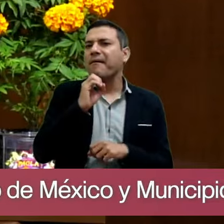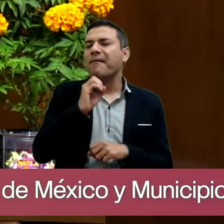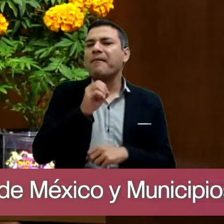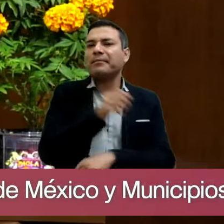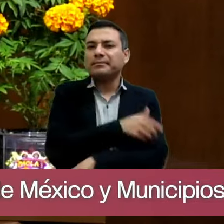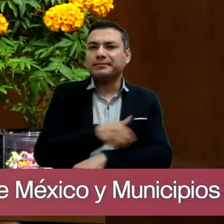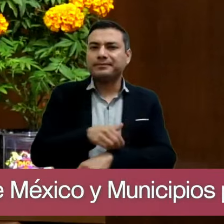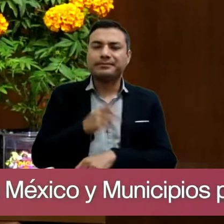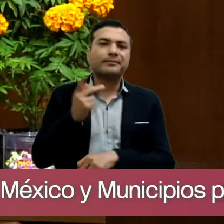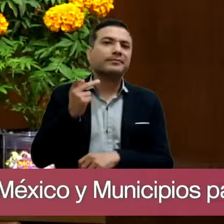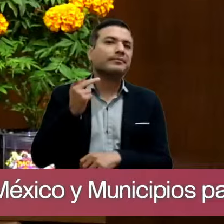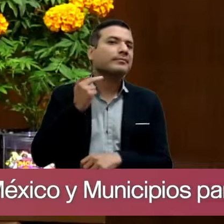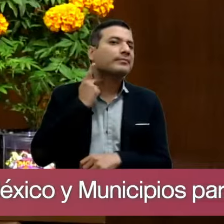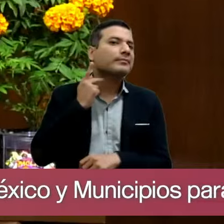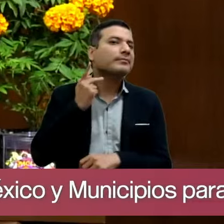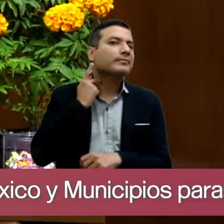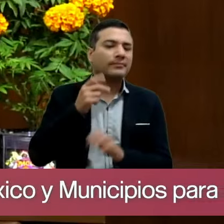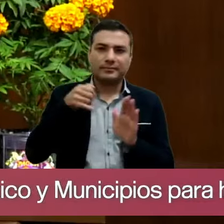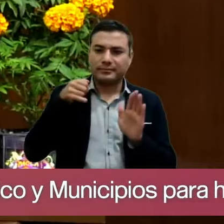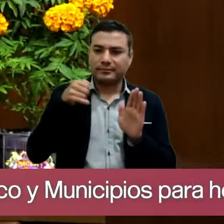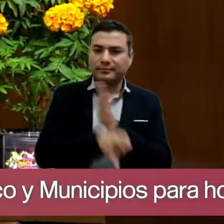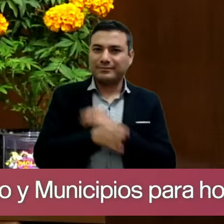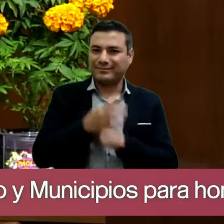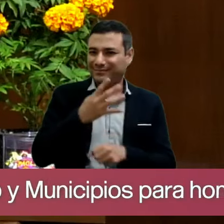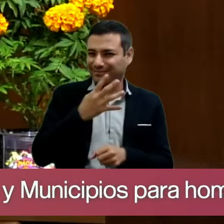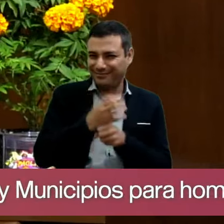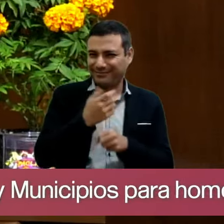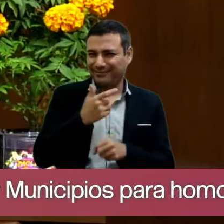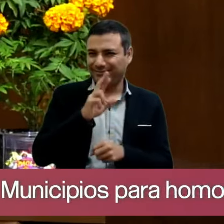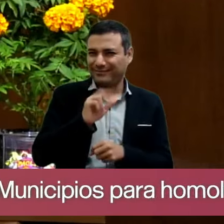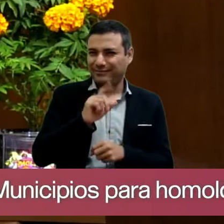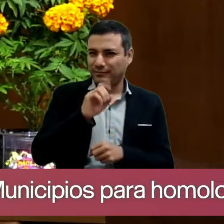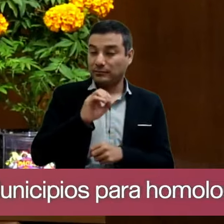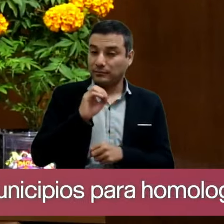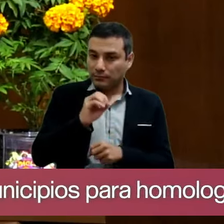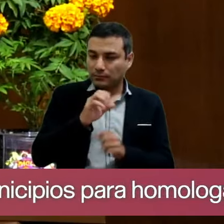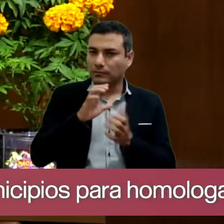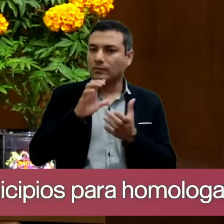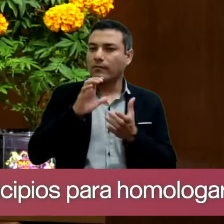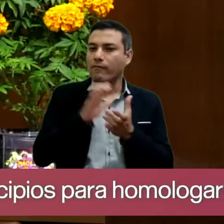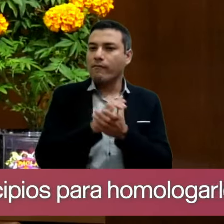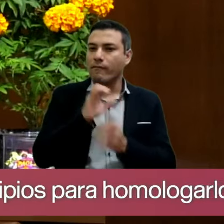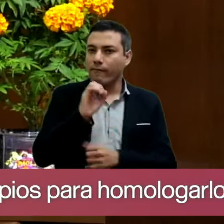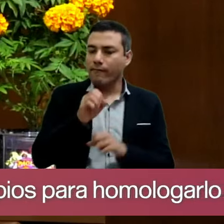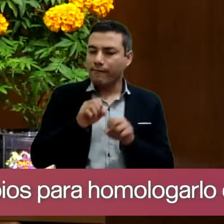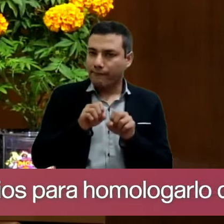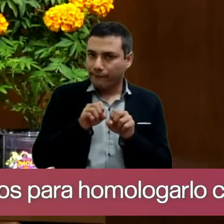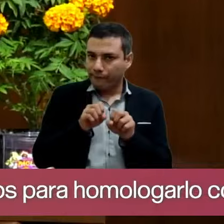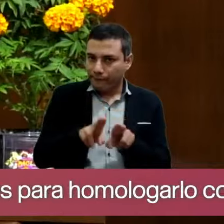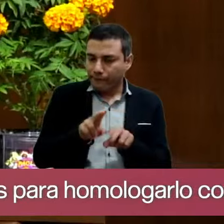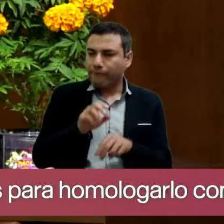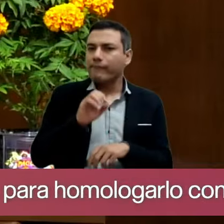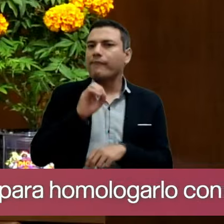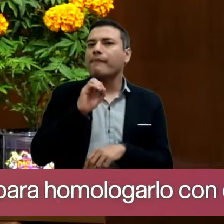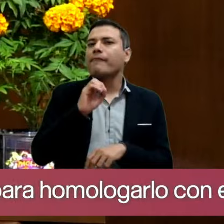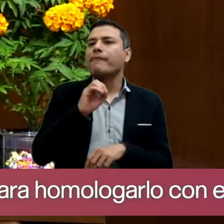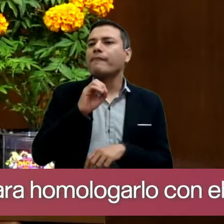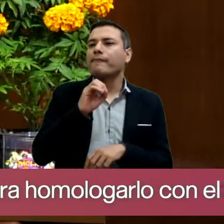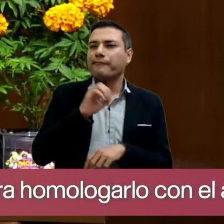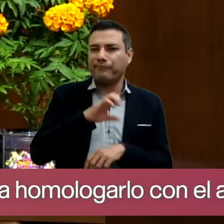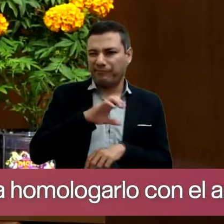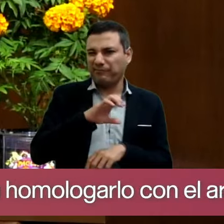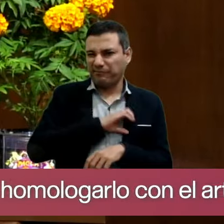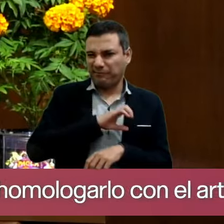el 4º grado o vínculo de matrimonio, concubinato o afectivo. Sin